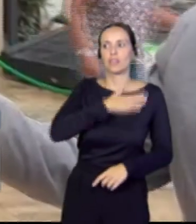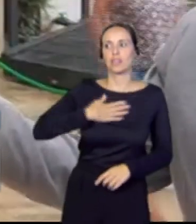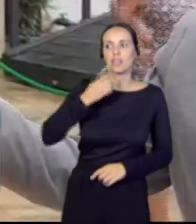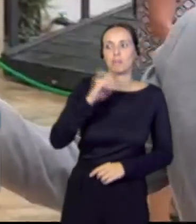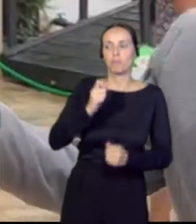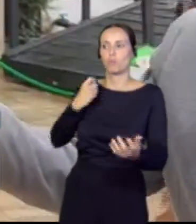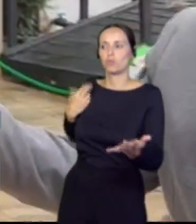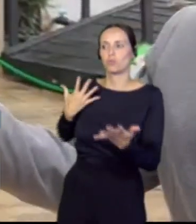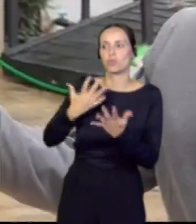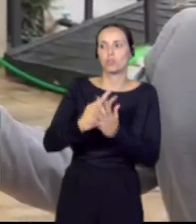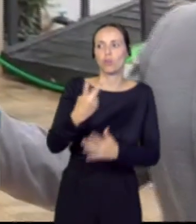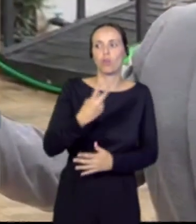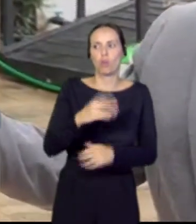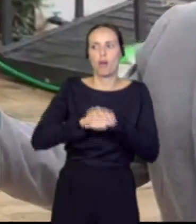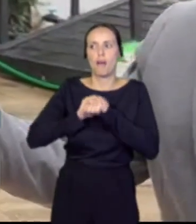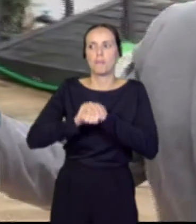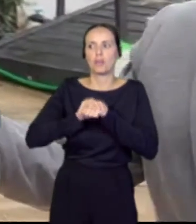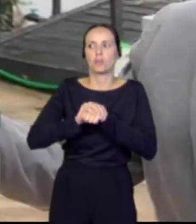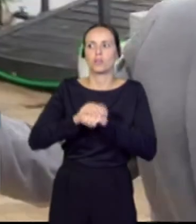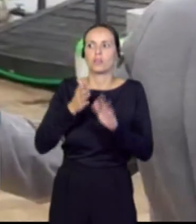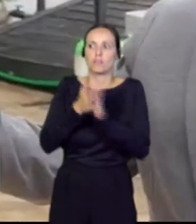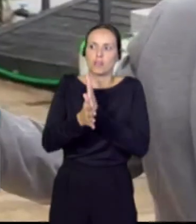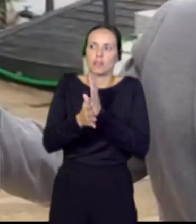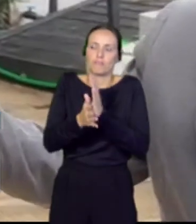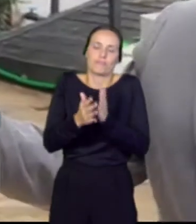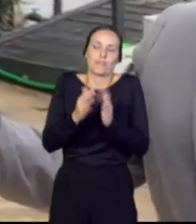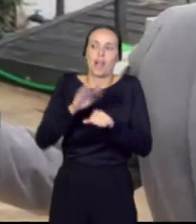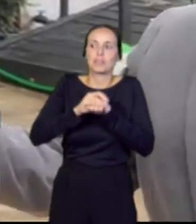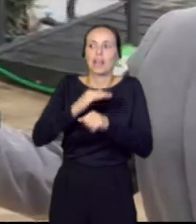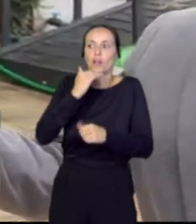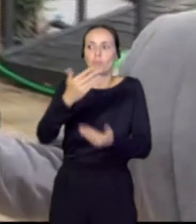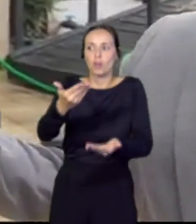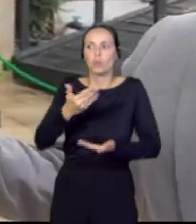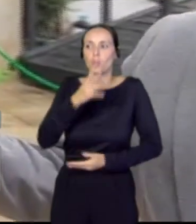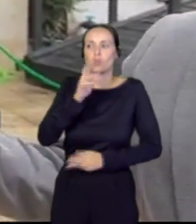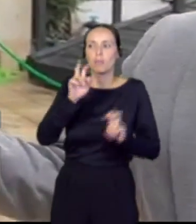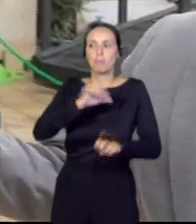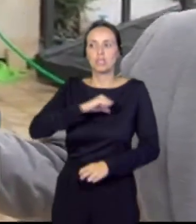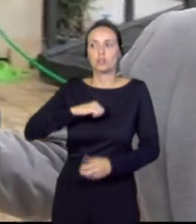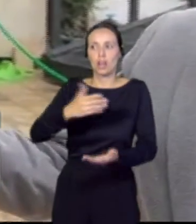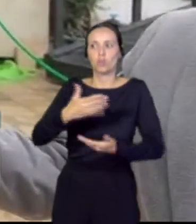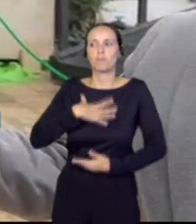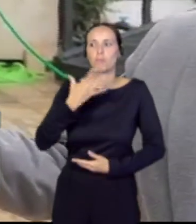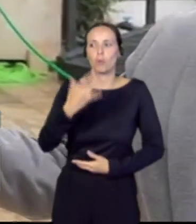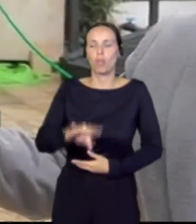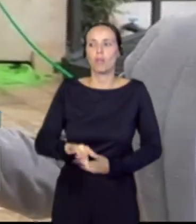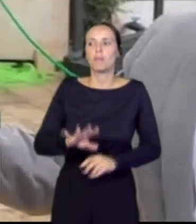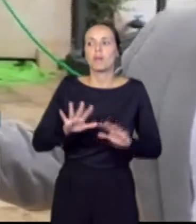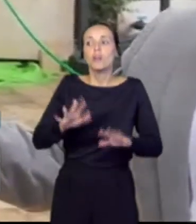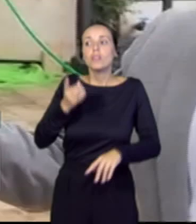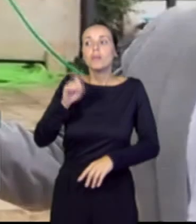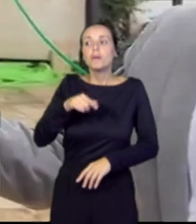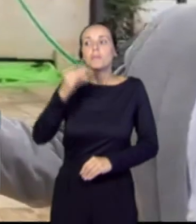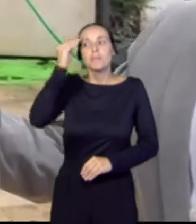muchísimos años ya los que tenemos de amistad. Obviamente siempre ayuda porque la actividad personal ayuda. Pero creo que nosotros vamos a